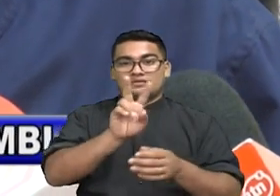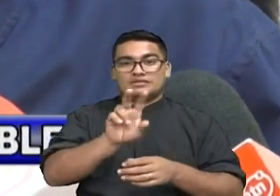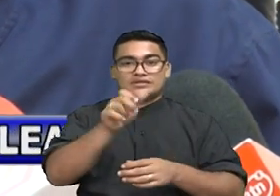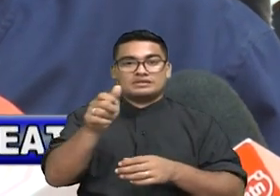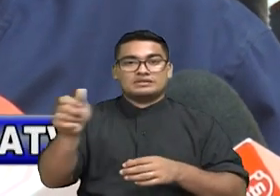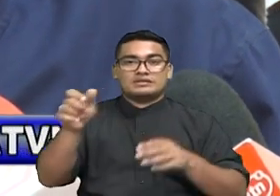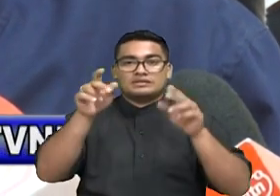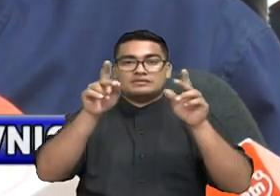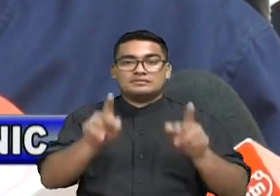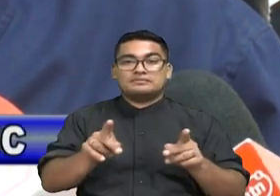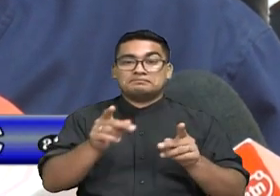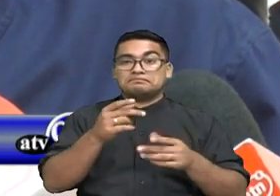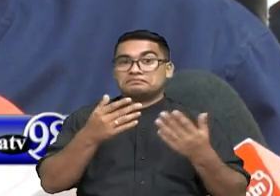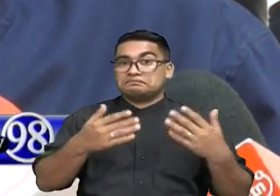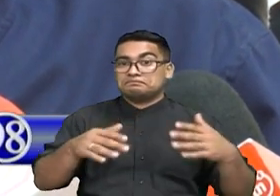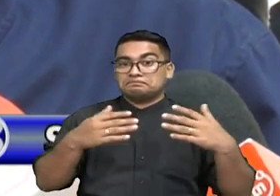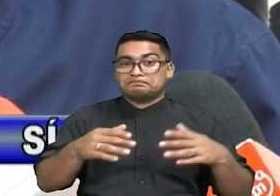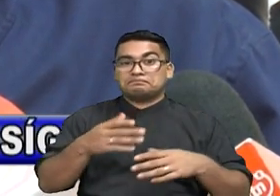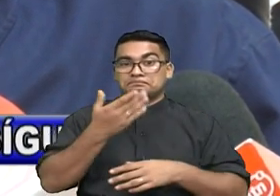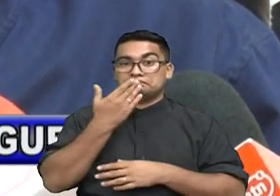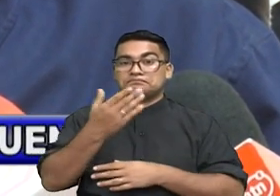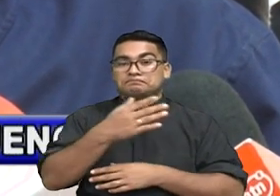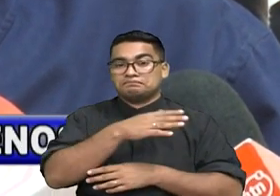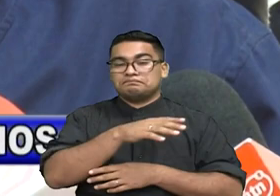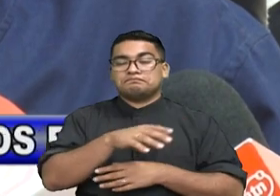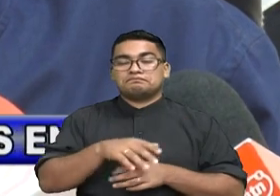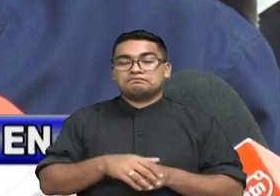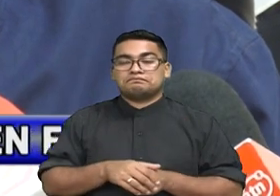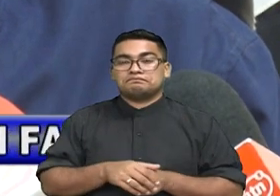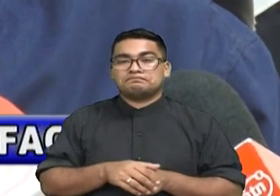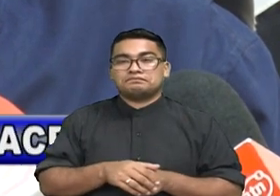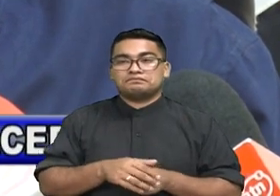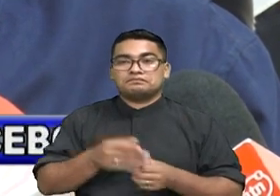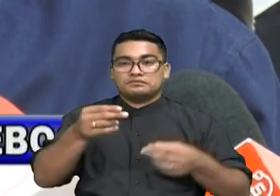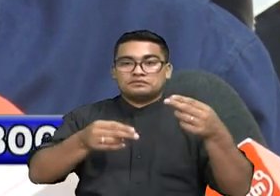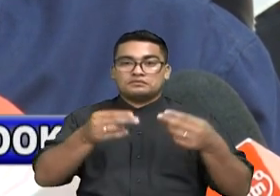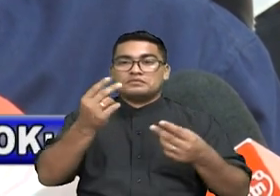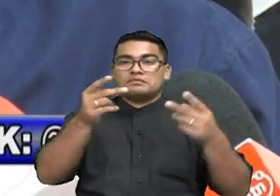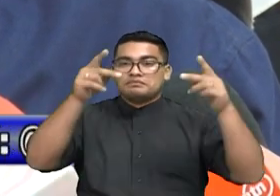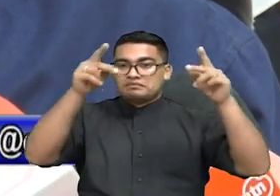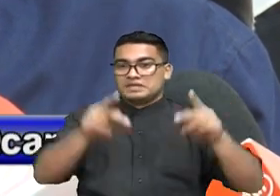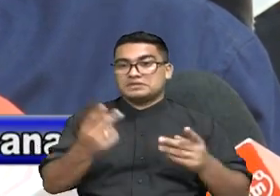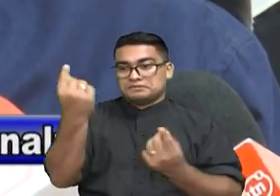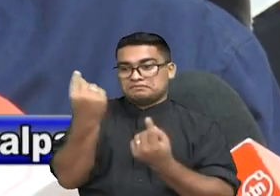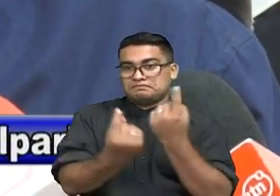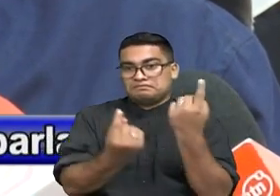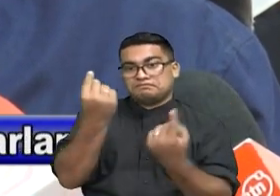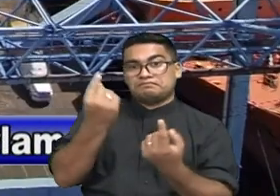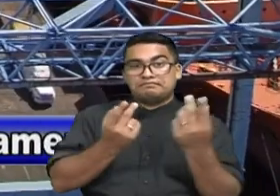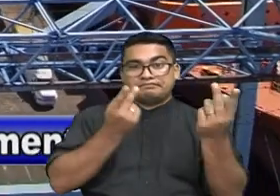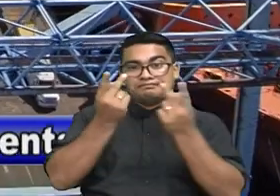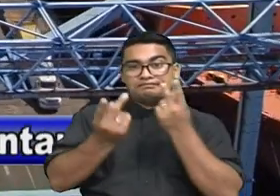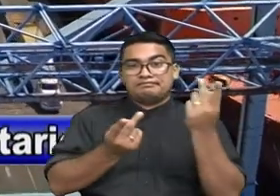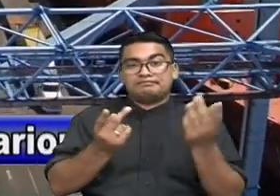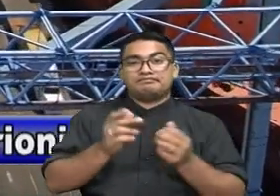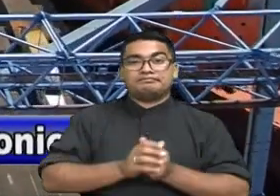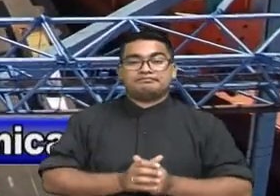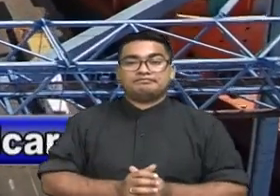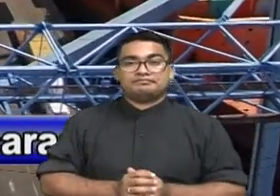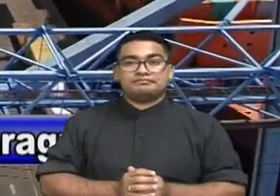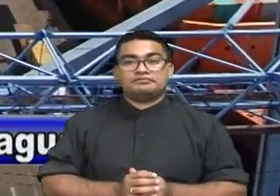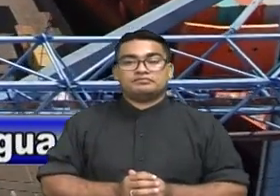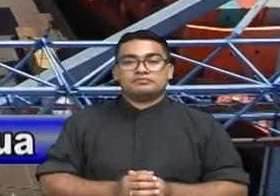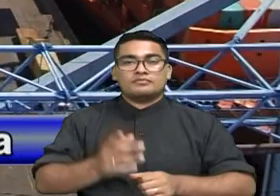41.266 personas es súper récord de la cantidad de turistas y visitantes. El